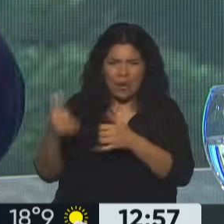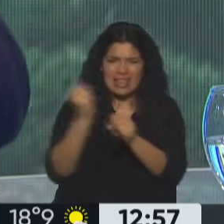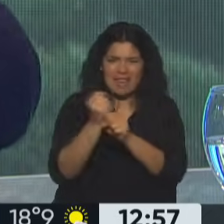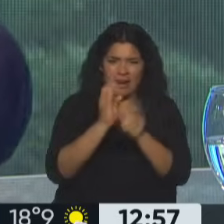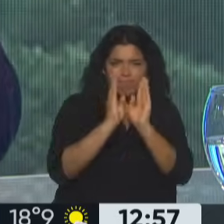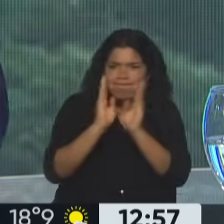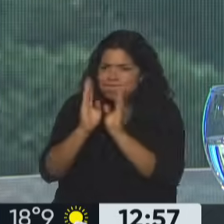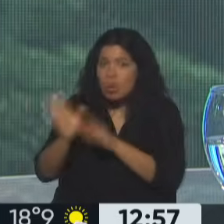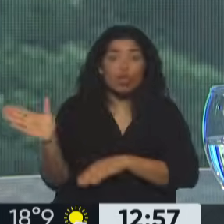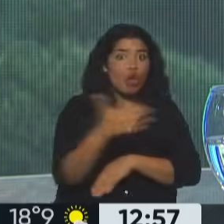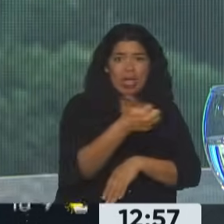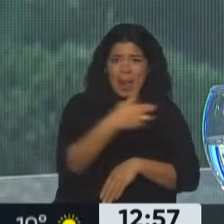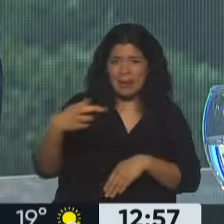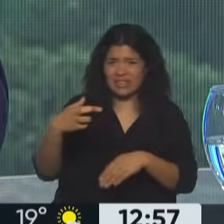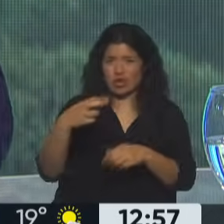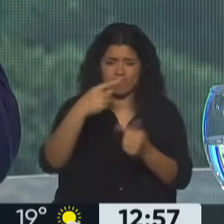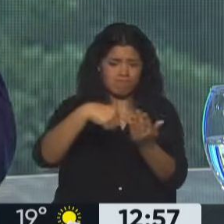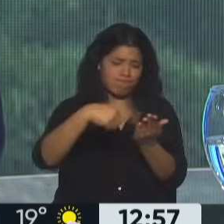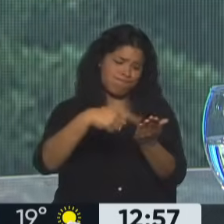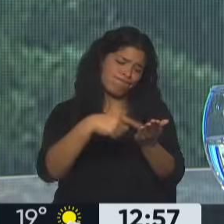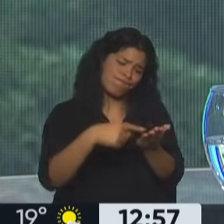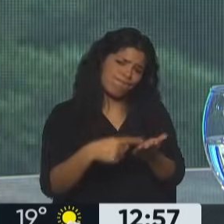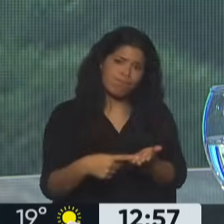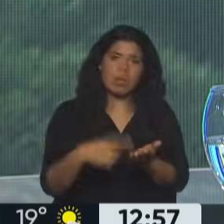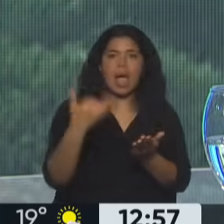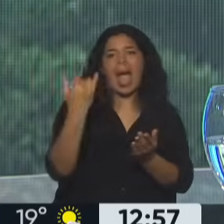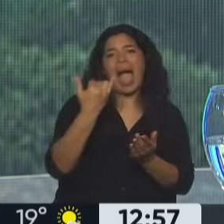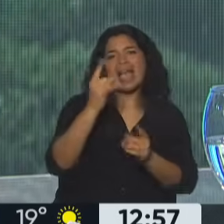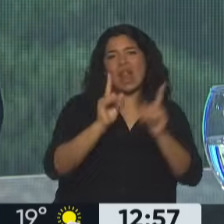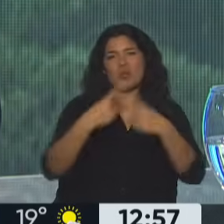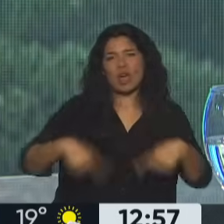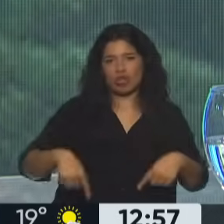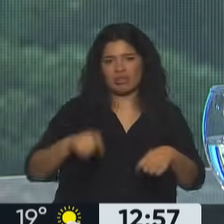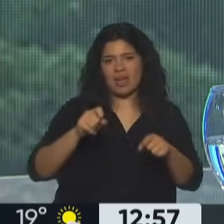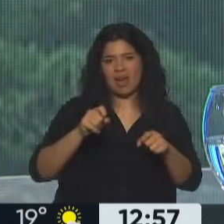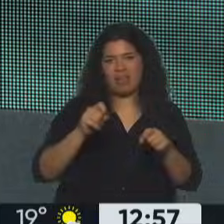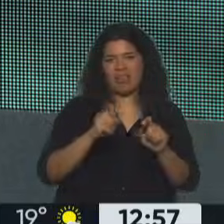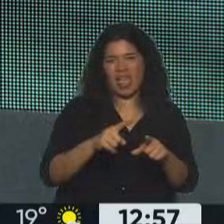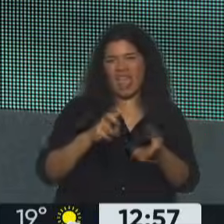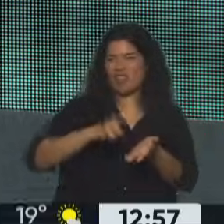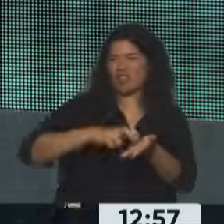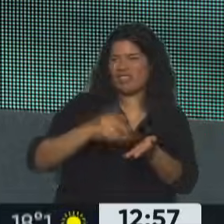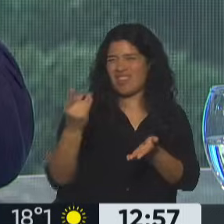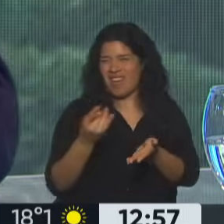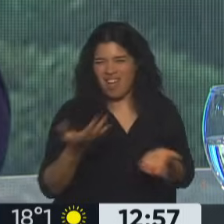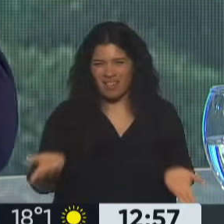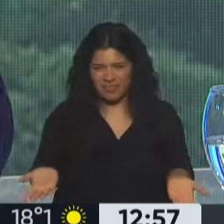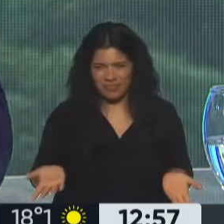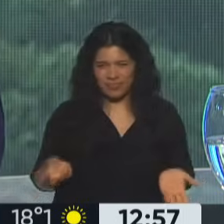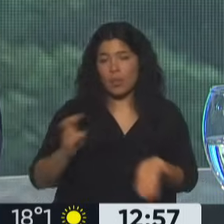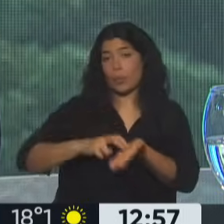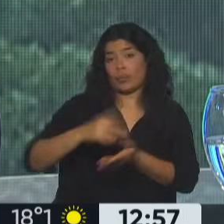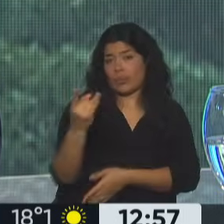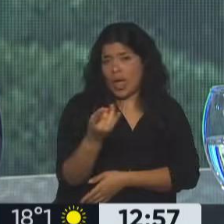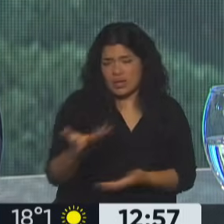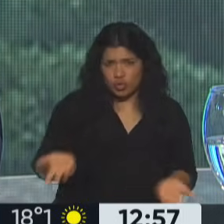todo eso como un choclo con cosas que decís mentiras no sé cómo se dice ahora bueno falsas noticias